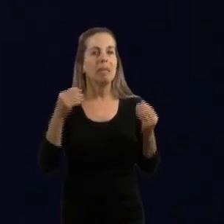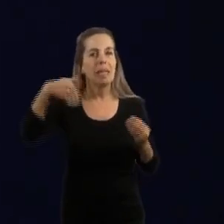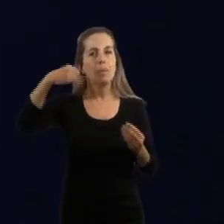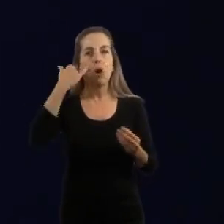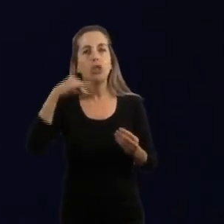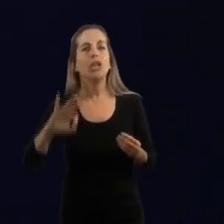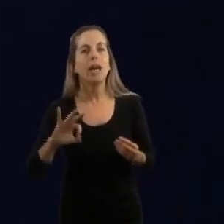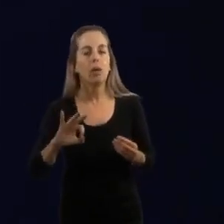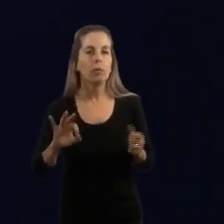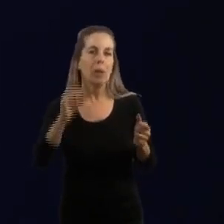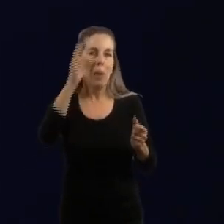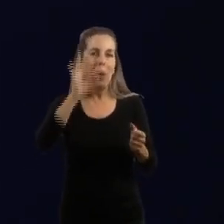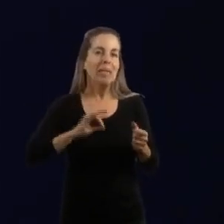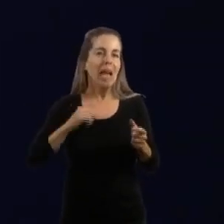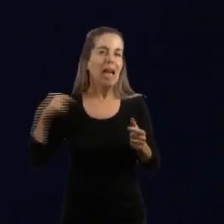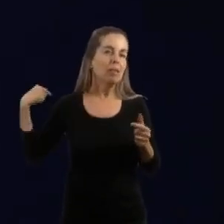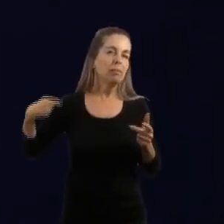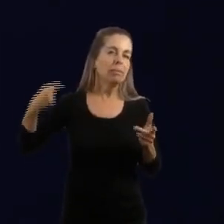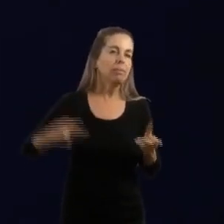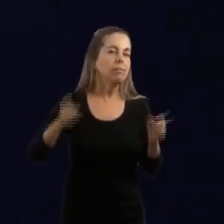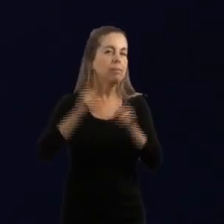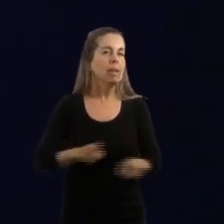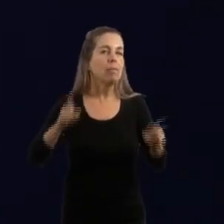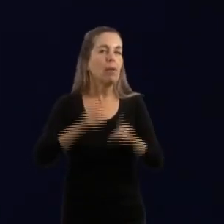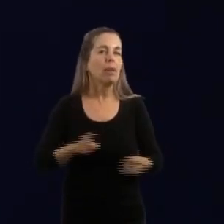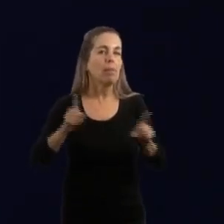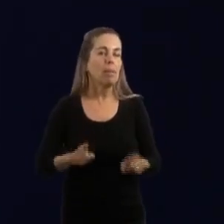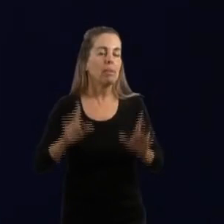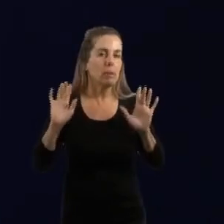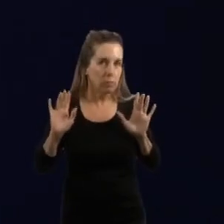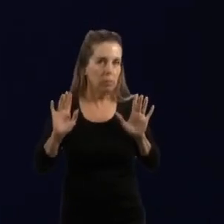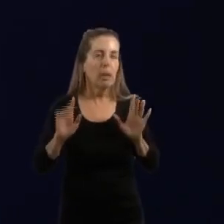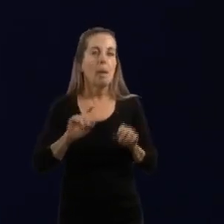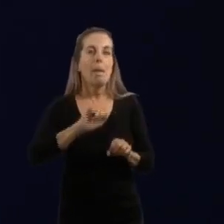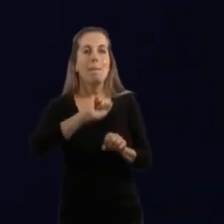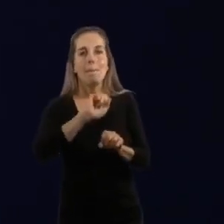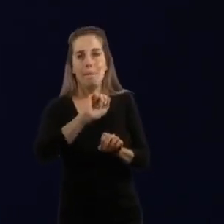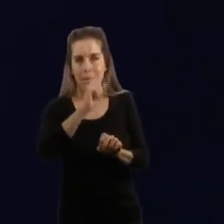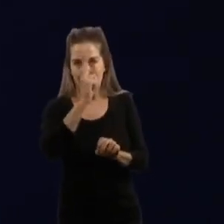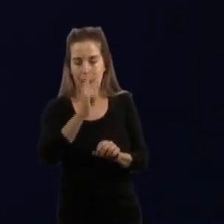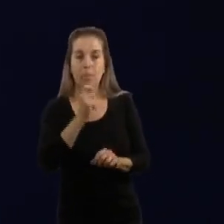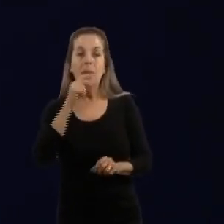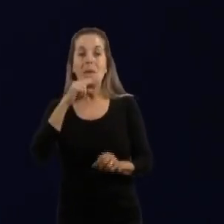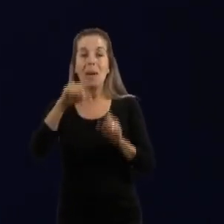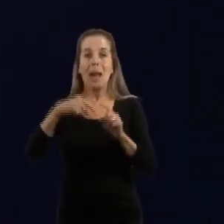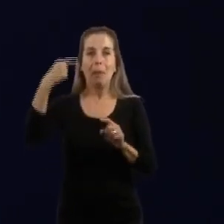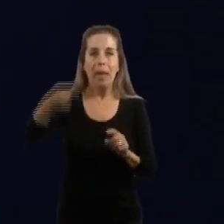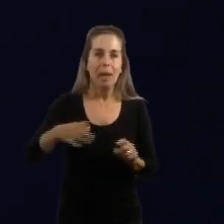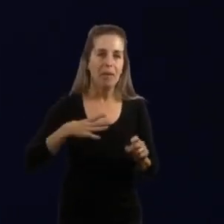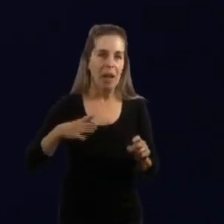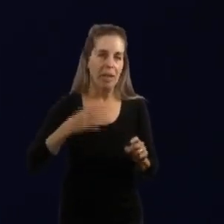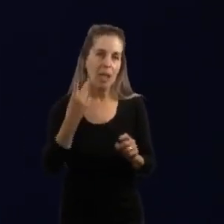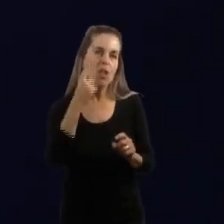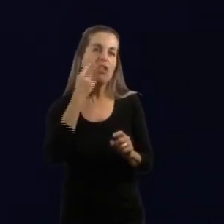o 15 años que dicen lo mismo. Te respondo lo primero. Efectivamente, de acá al viernes faltan todavía